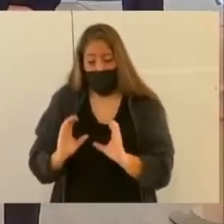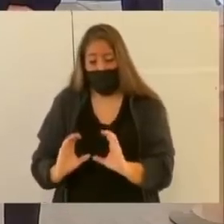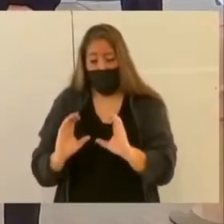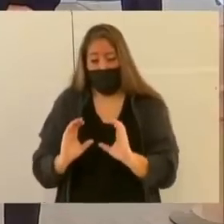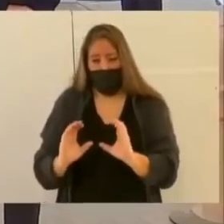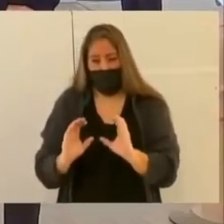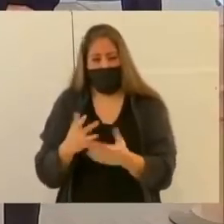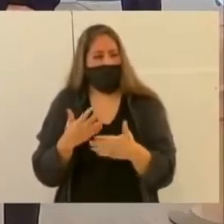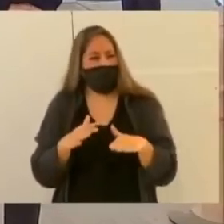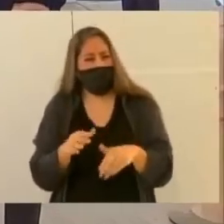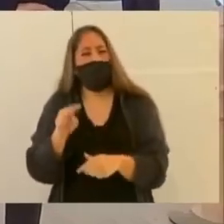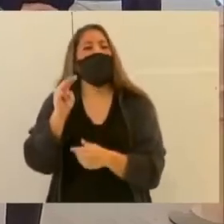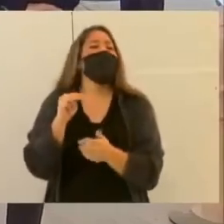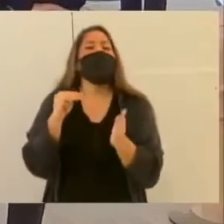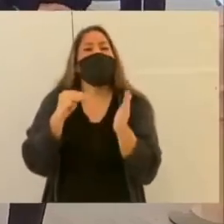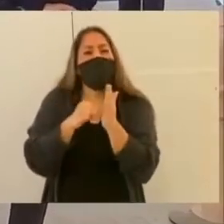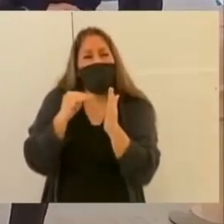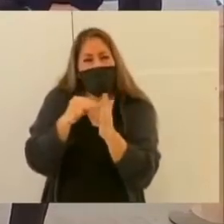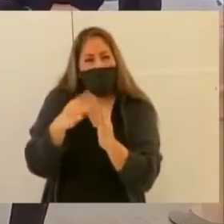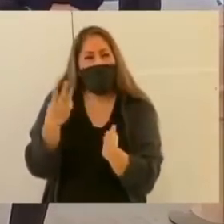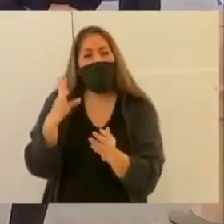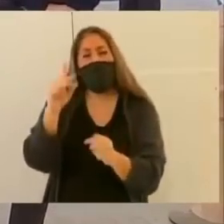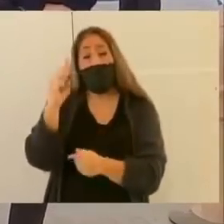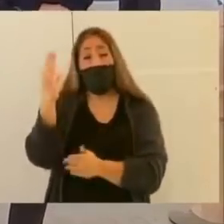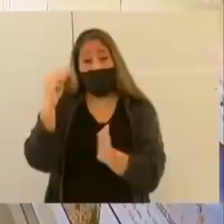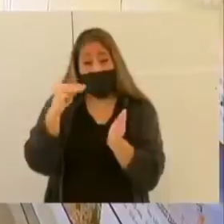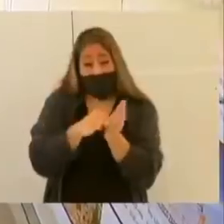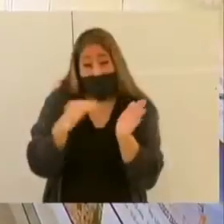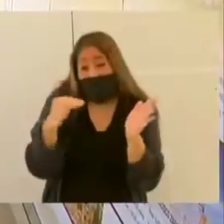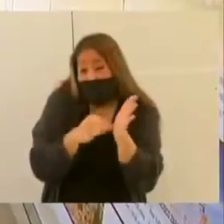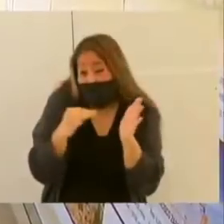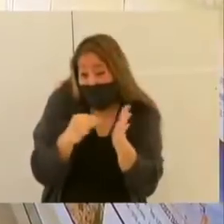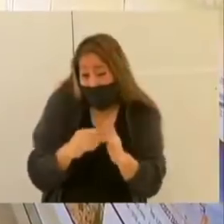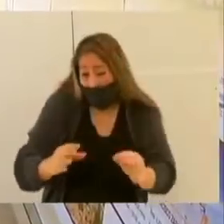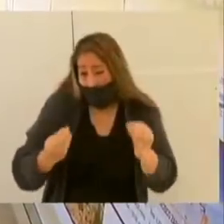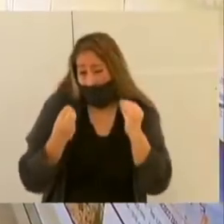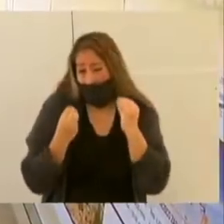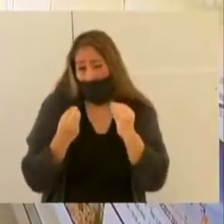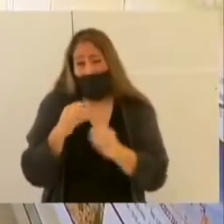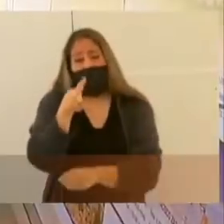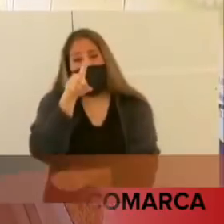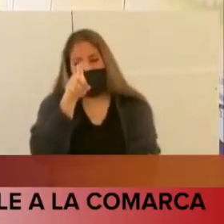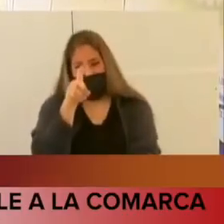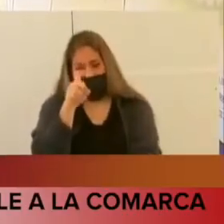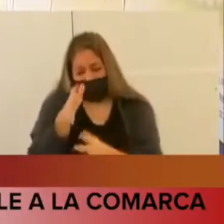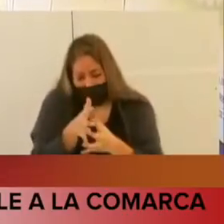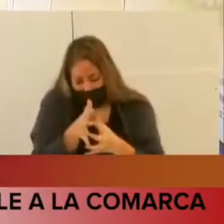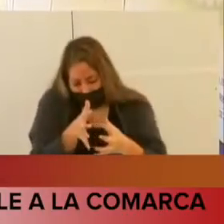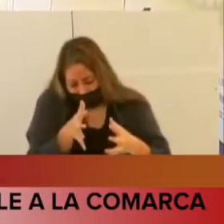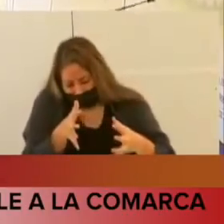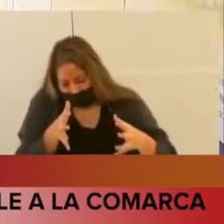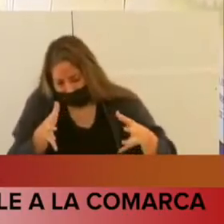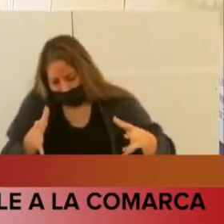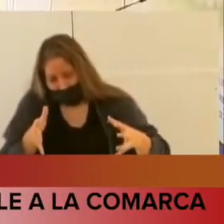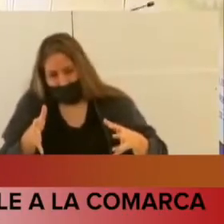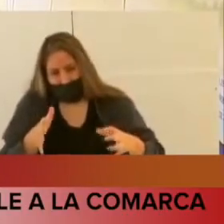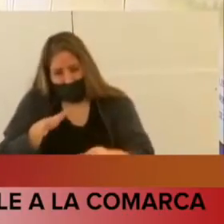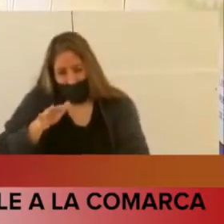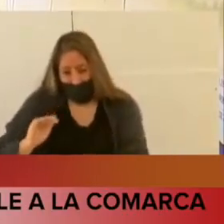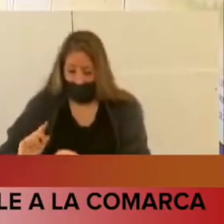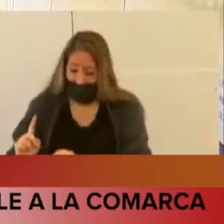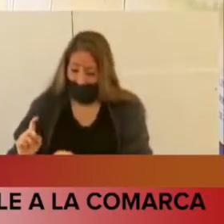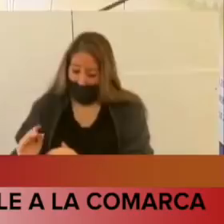de 3,000 millones de metros cúbicos, que es su capacidad total a lo que es el nivel de